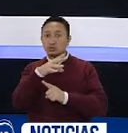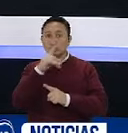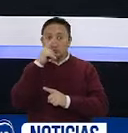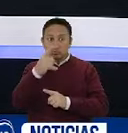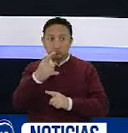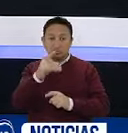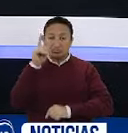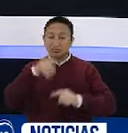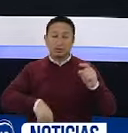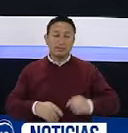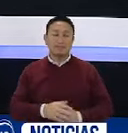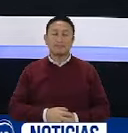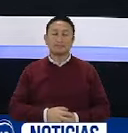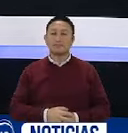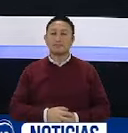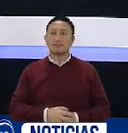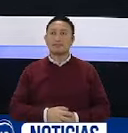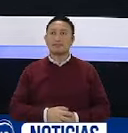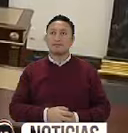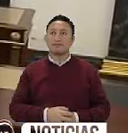de defensa antiaéreo.